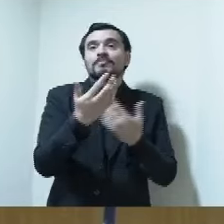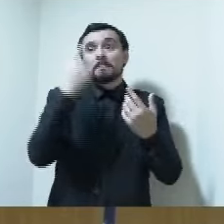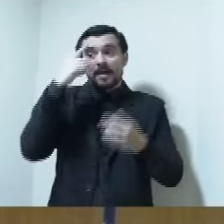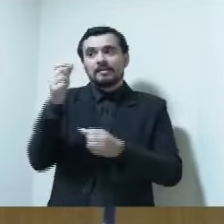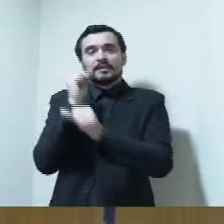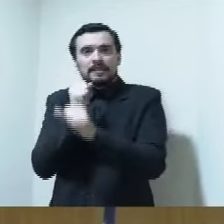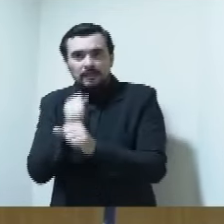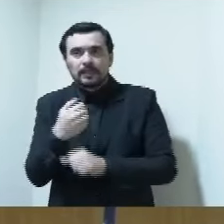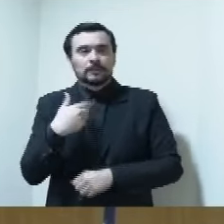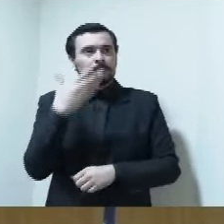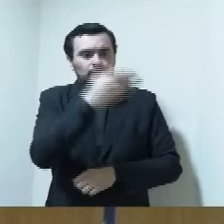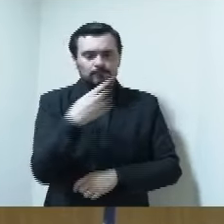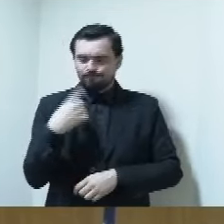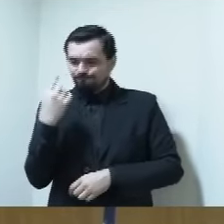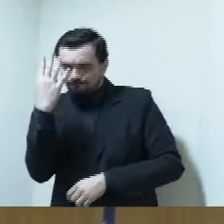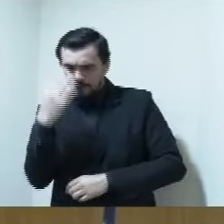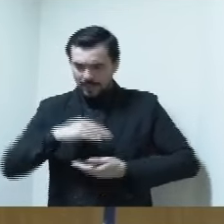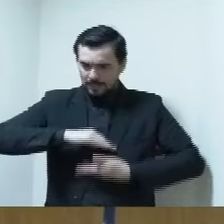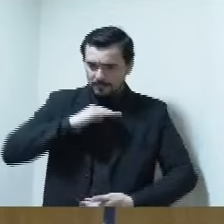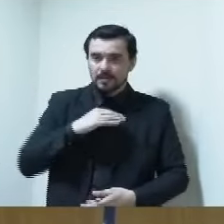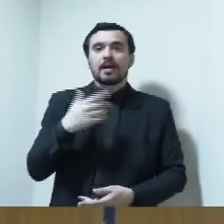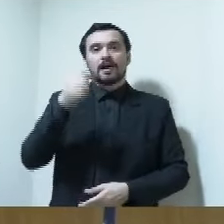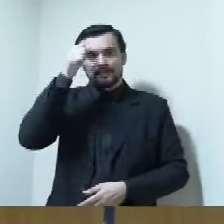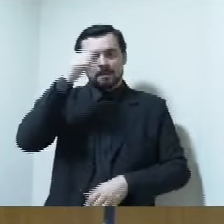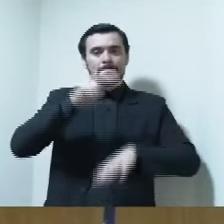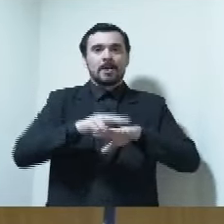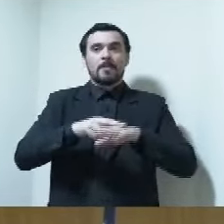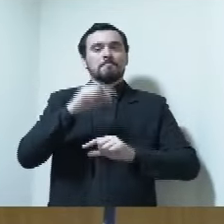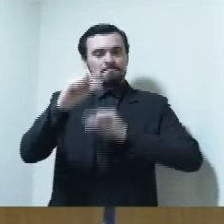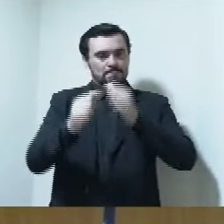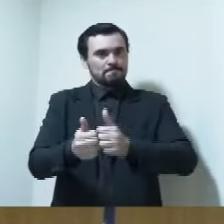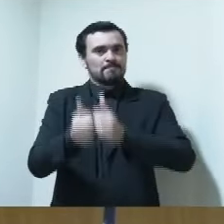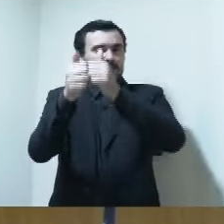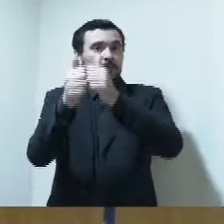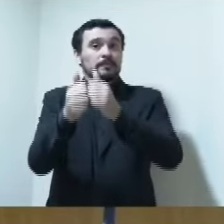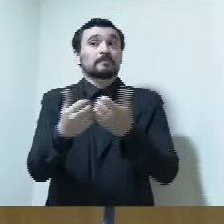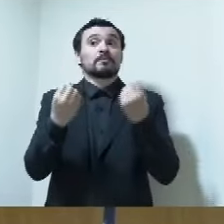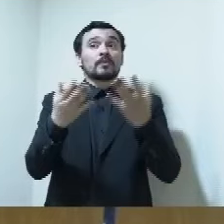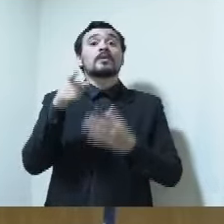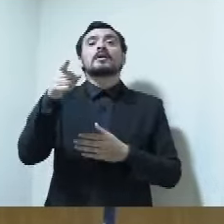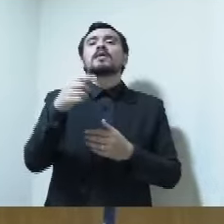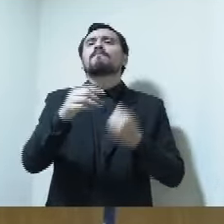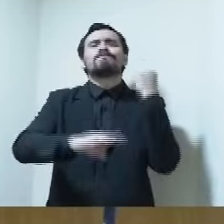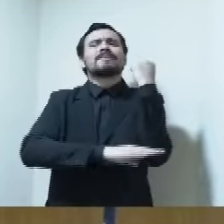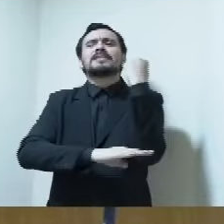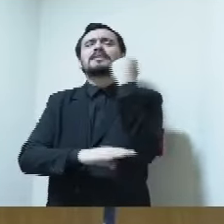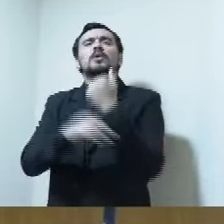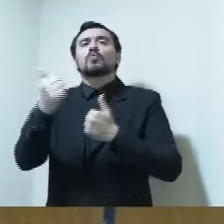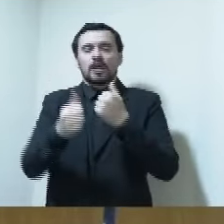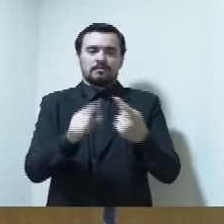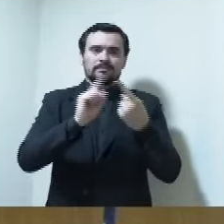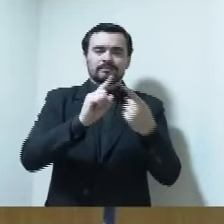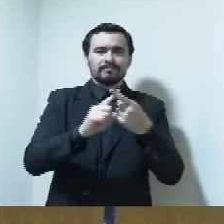trabajo, talento y capacidad hagamos que Paraguay vaya hacia adelante. Estos pilares son seguridad y